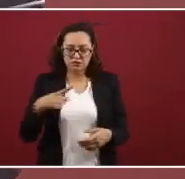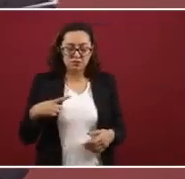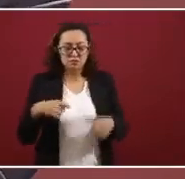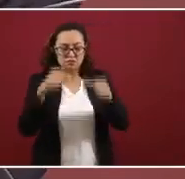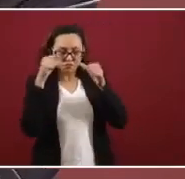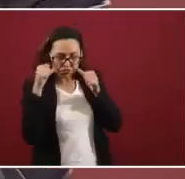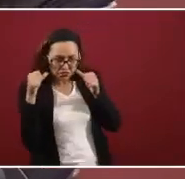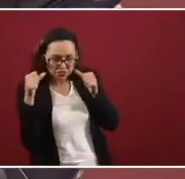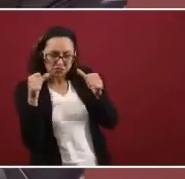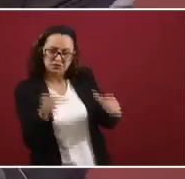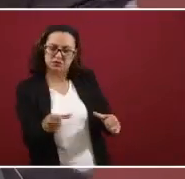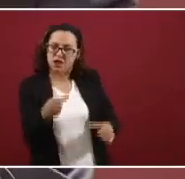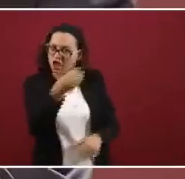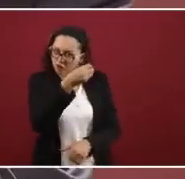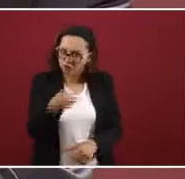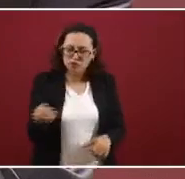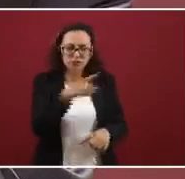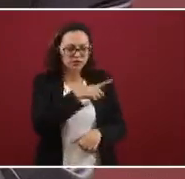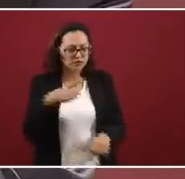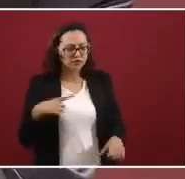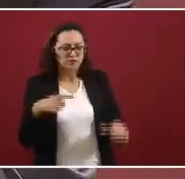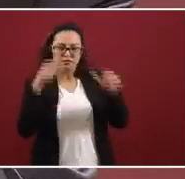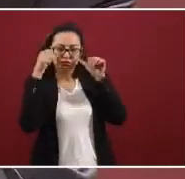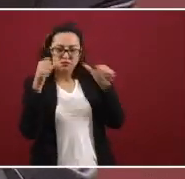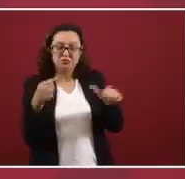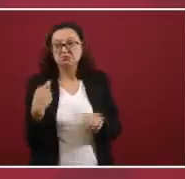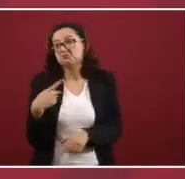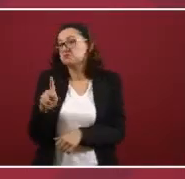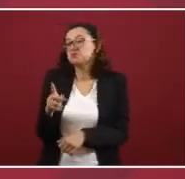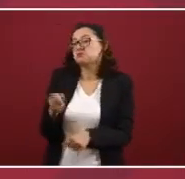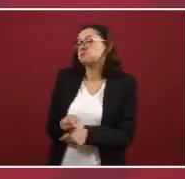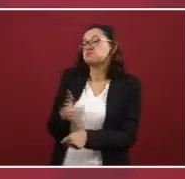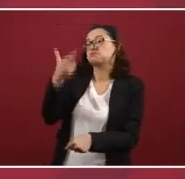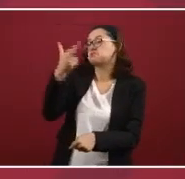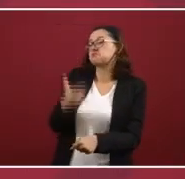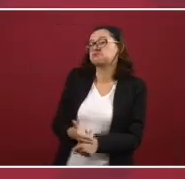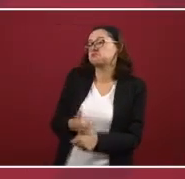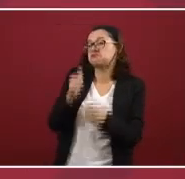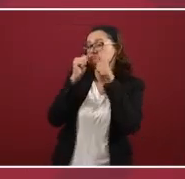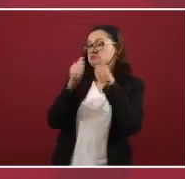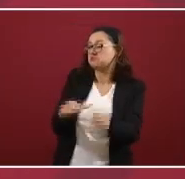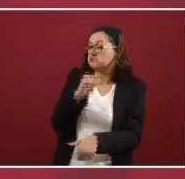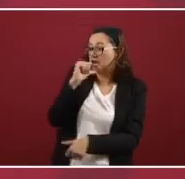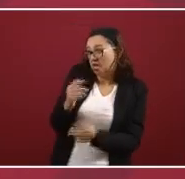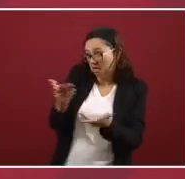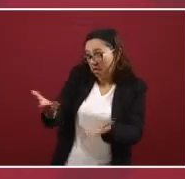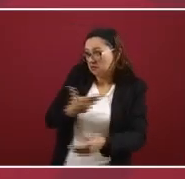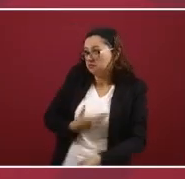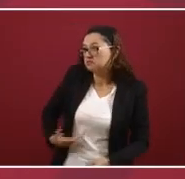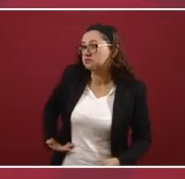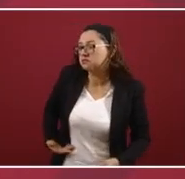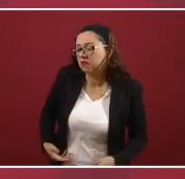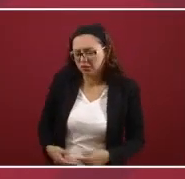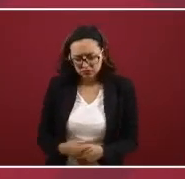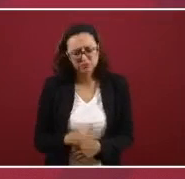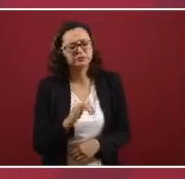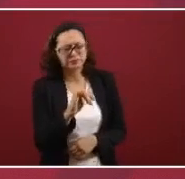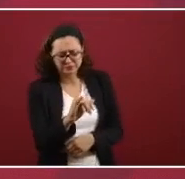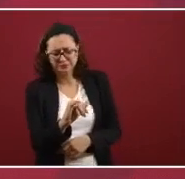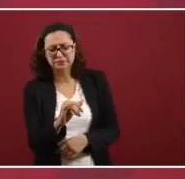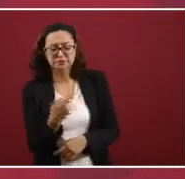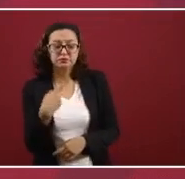pero hay la indicación de que se escuche al pueblo